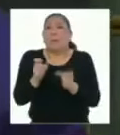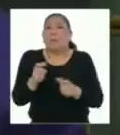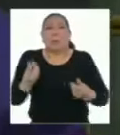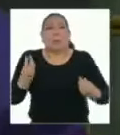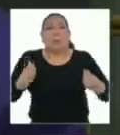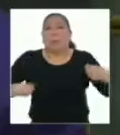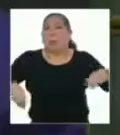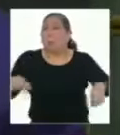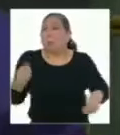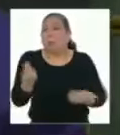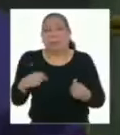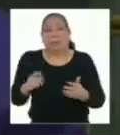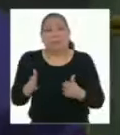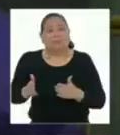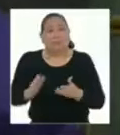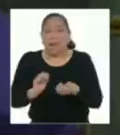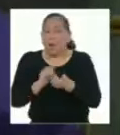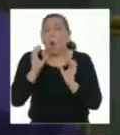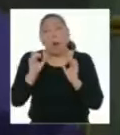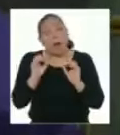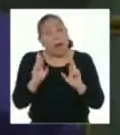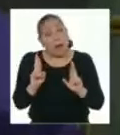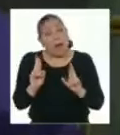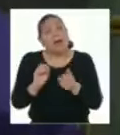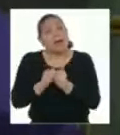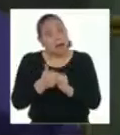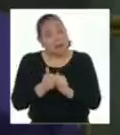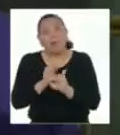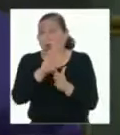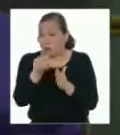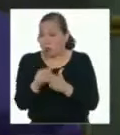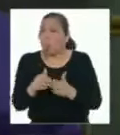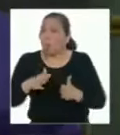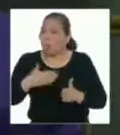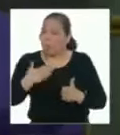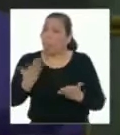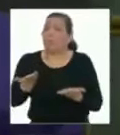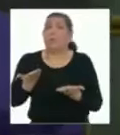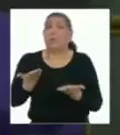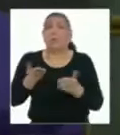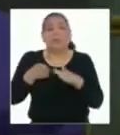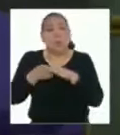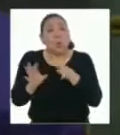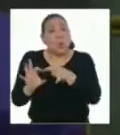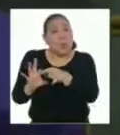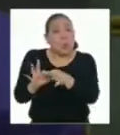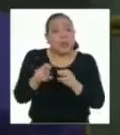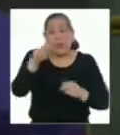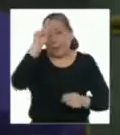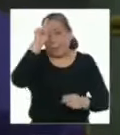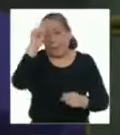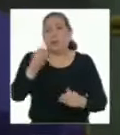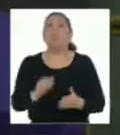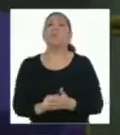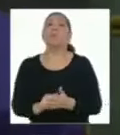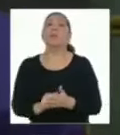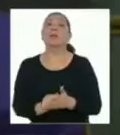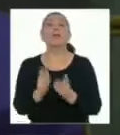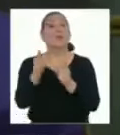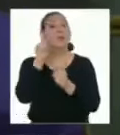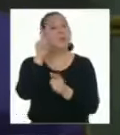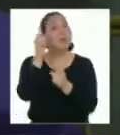pero que deben de recapacitar en el camino de la solidaridad, todos podamos entrar en la unidad de esta nación que tú